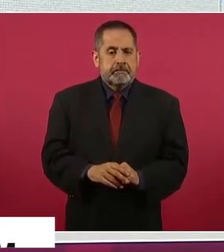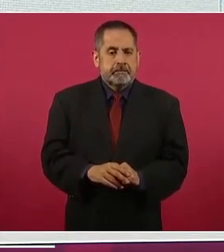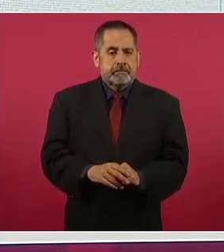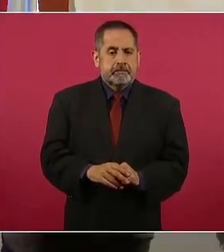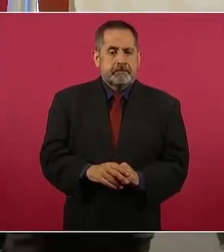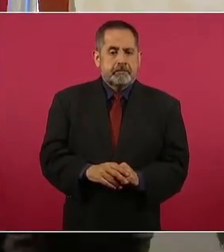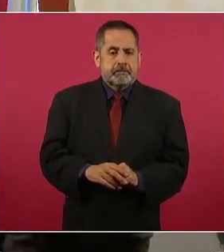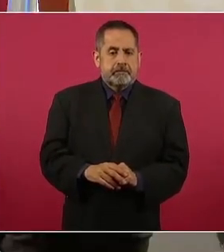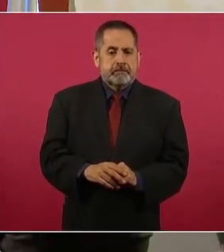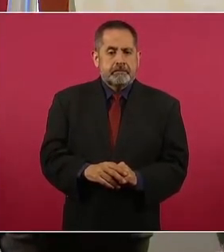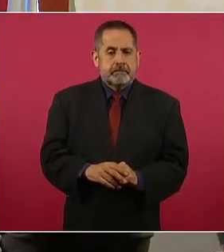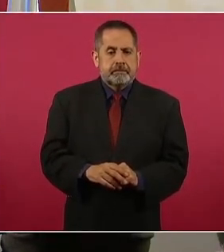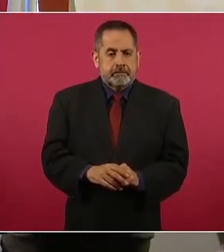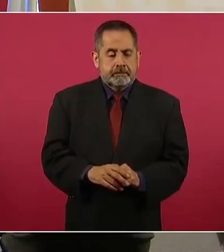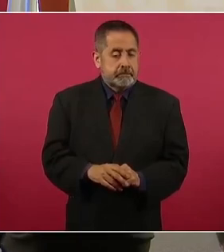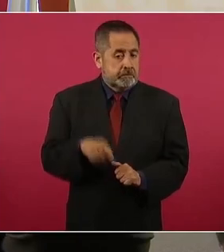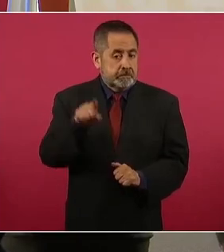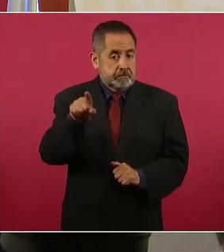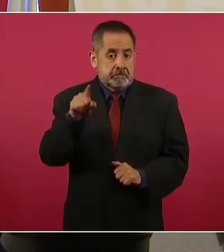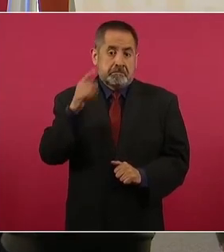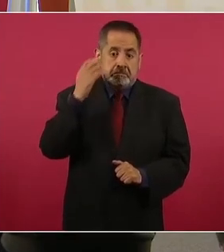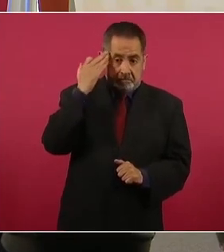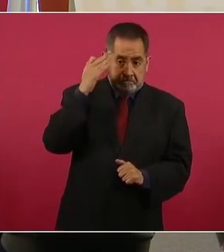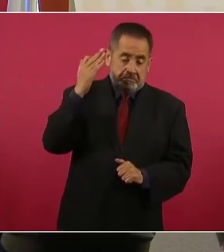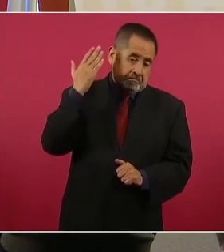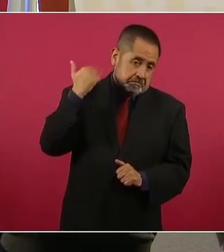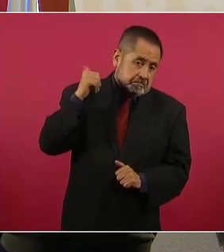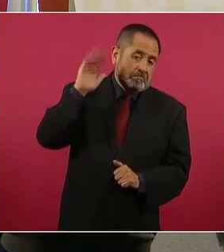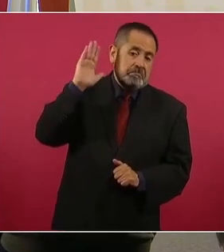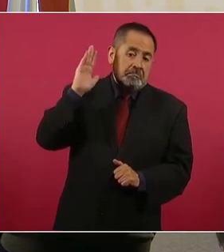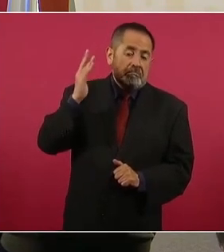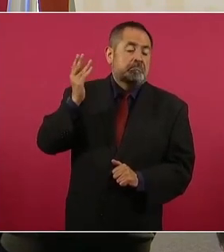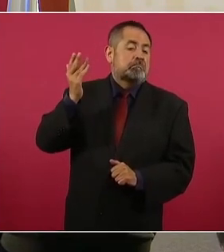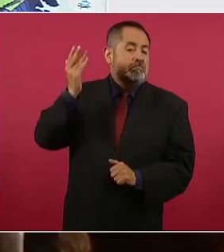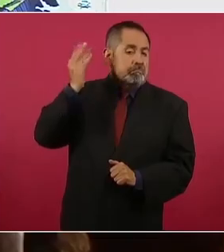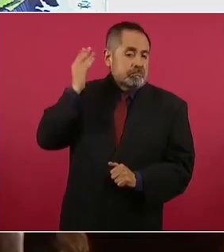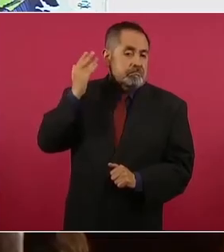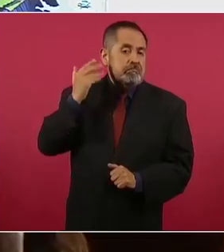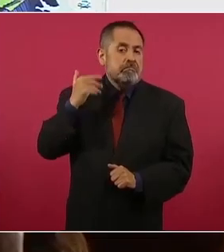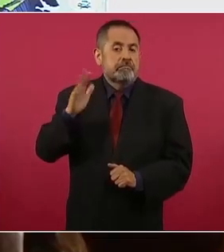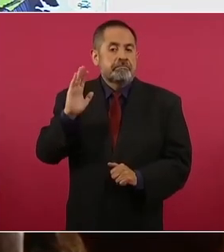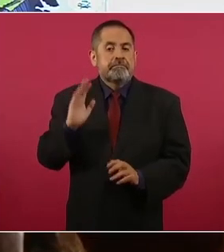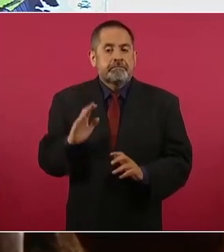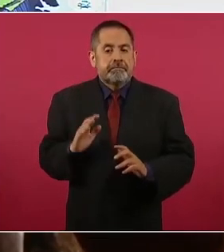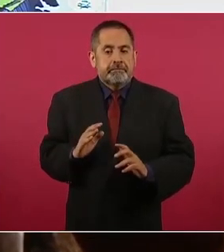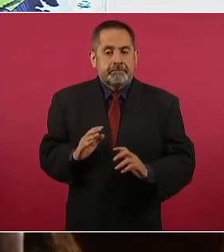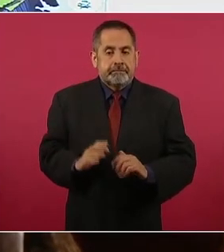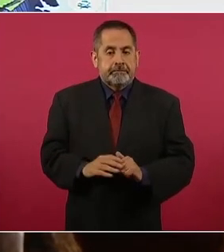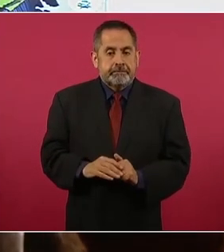Esto pudo ser en un momento en que